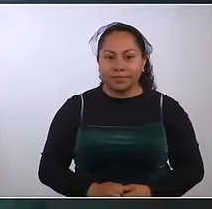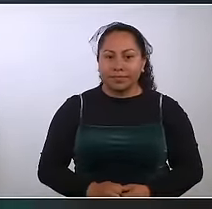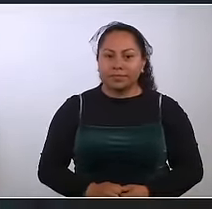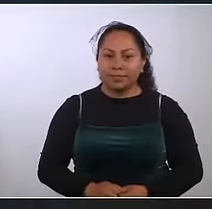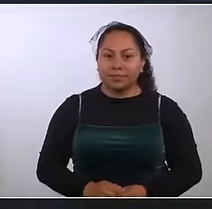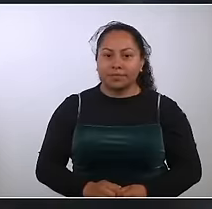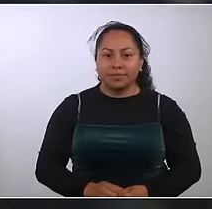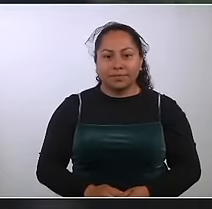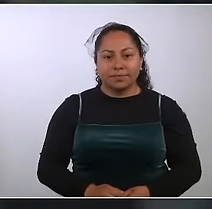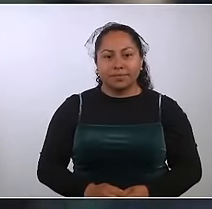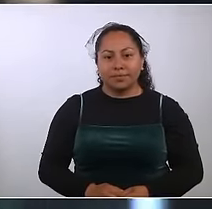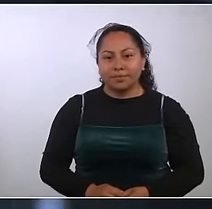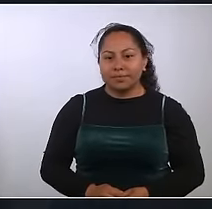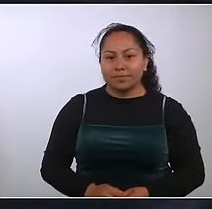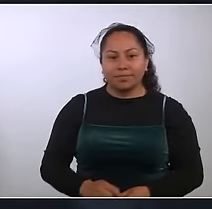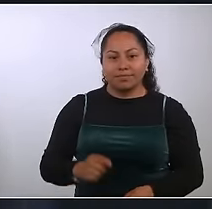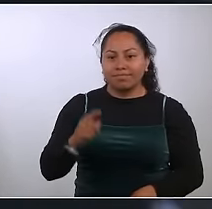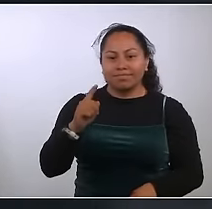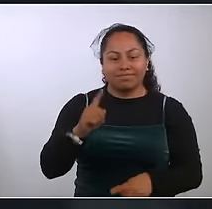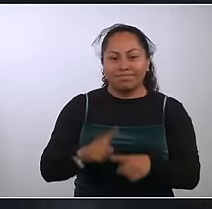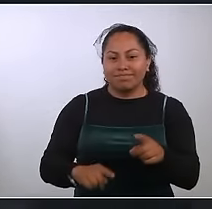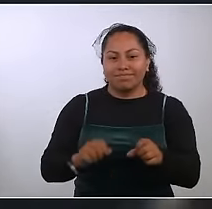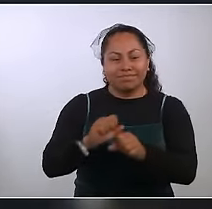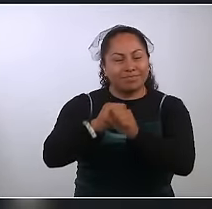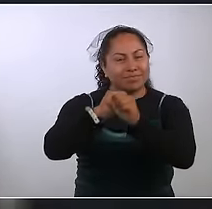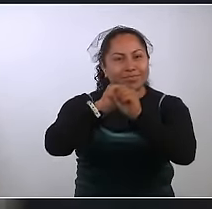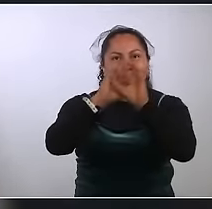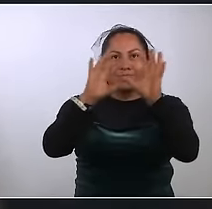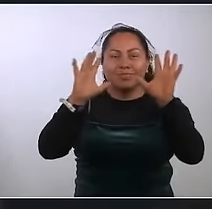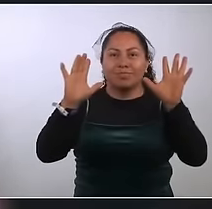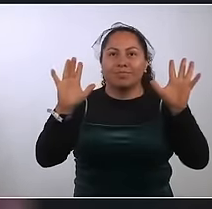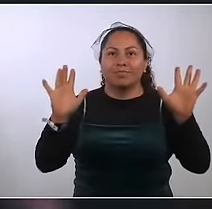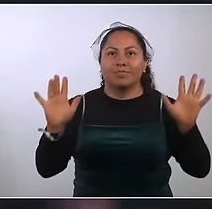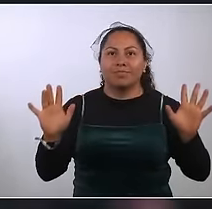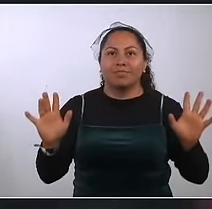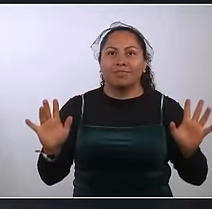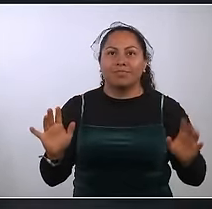Más de lo que puedo imaginar, Dios, o